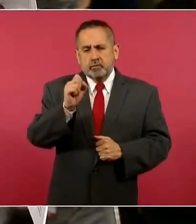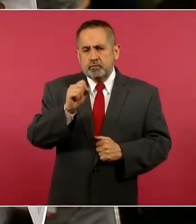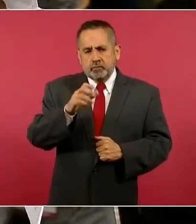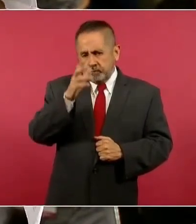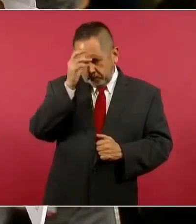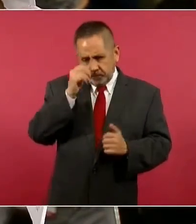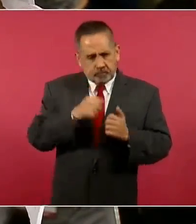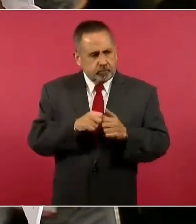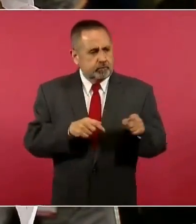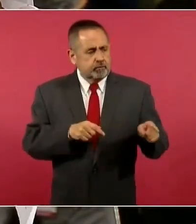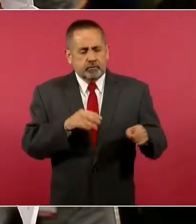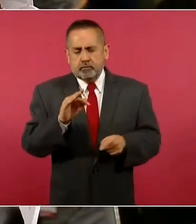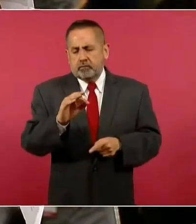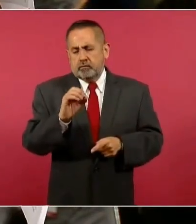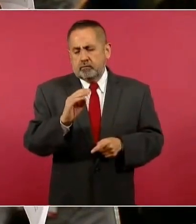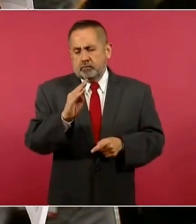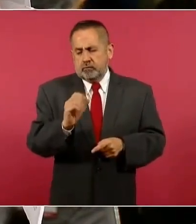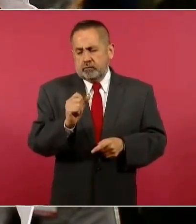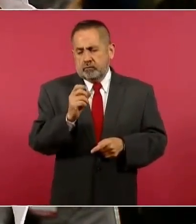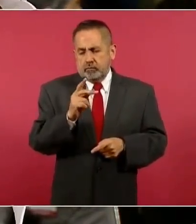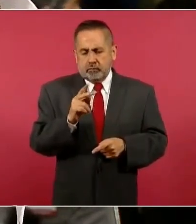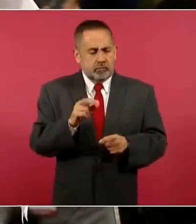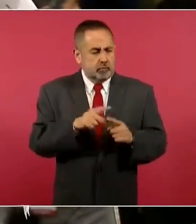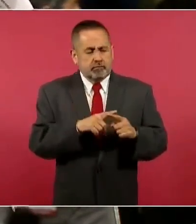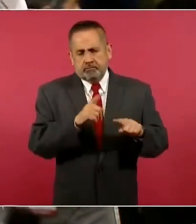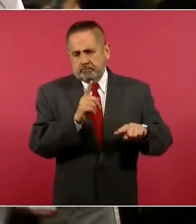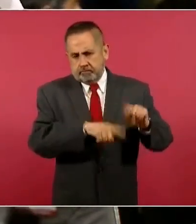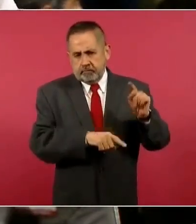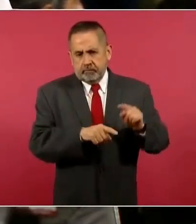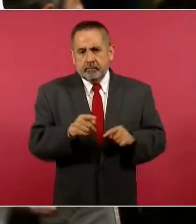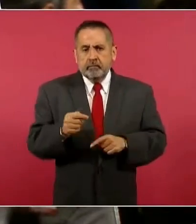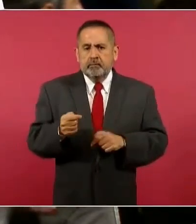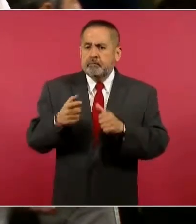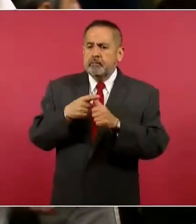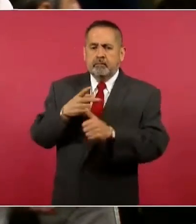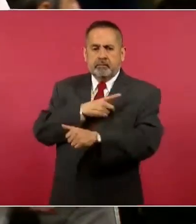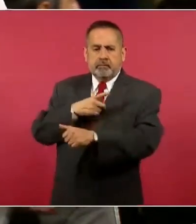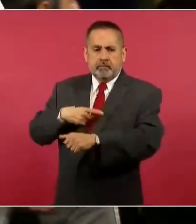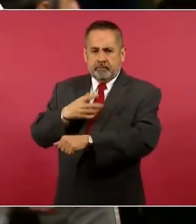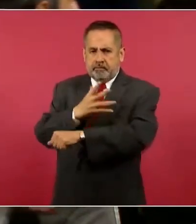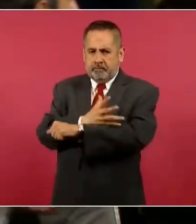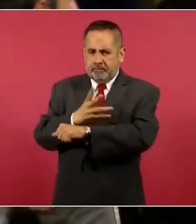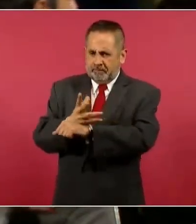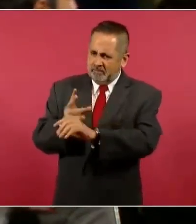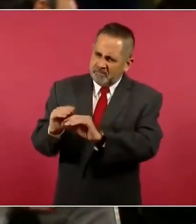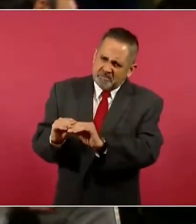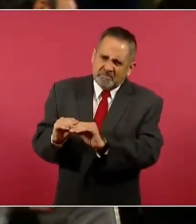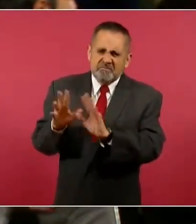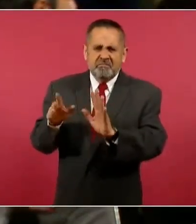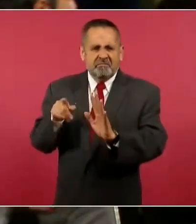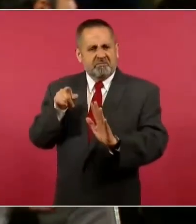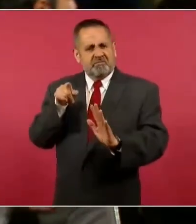Fobaproa y está a favor de la transparencia, que es la regla de oro de la democracia.